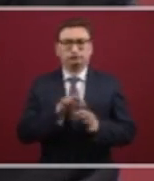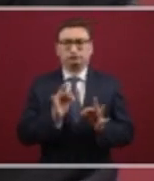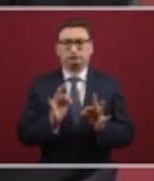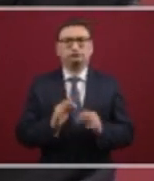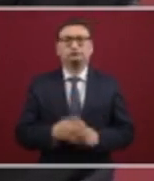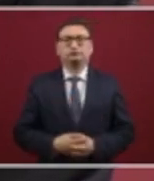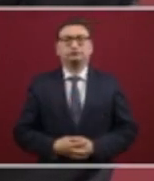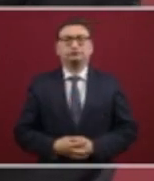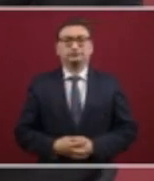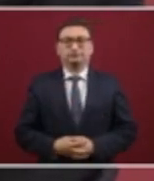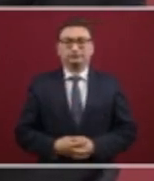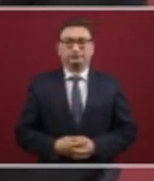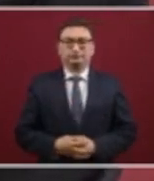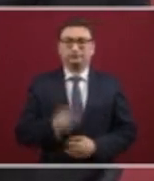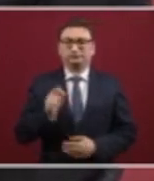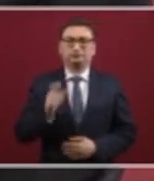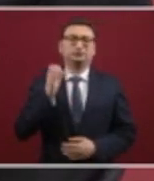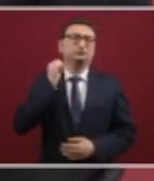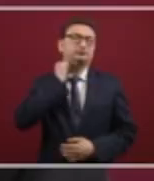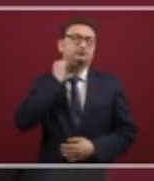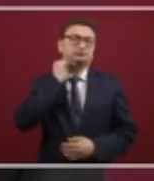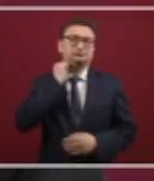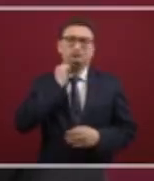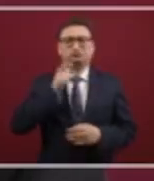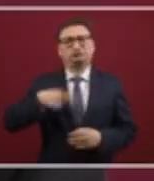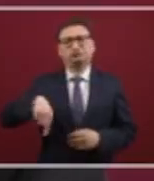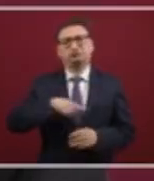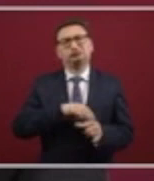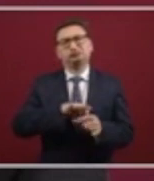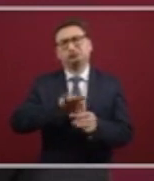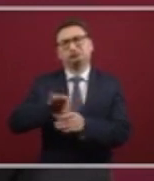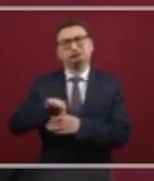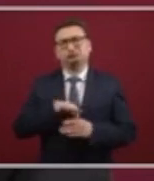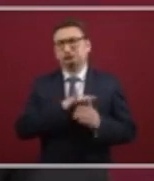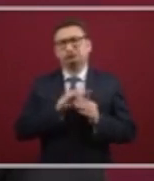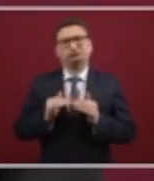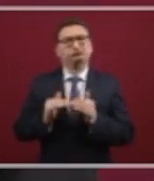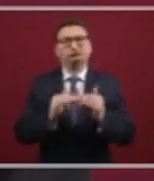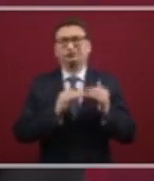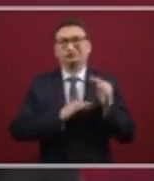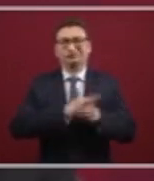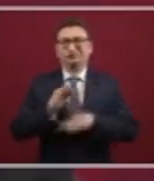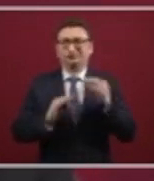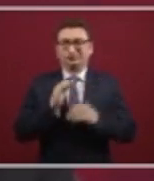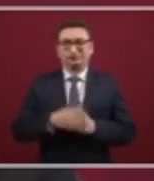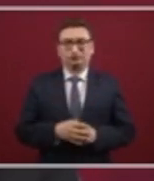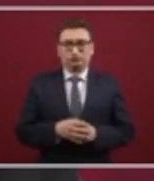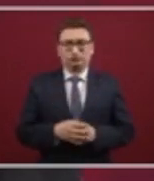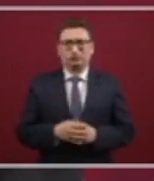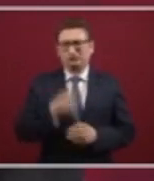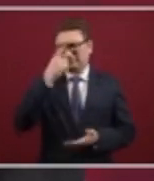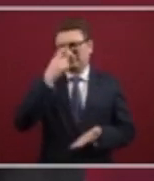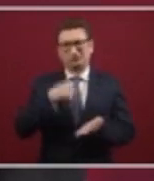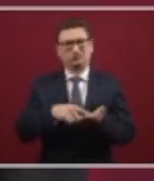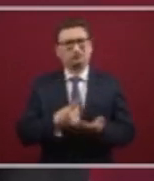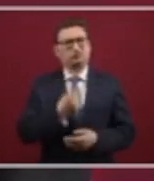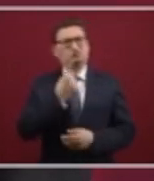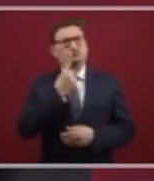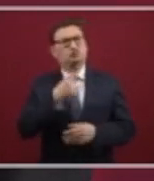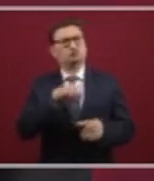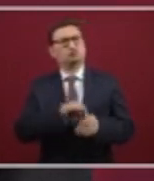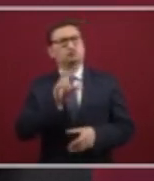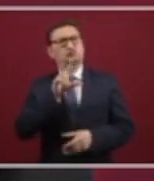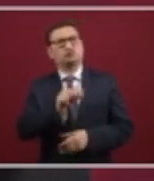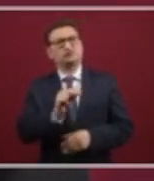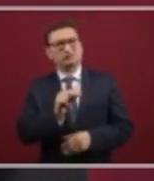de los senadores. Creo que un voto en contra en la